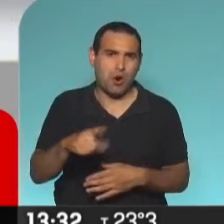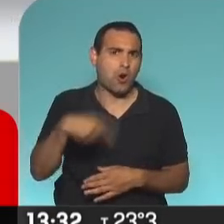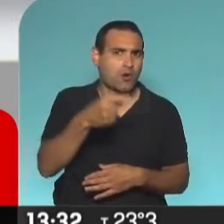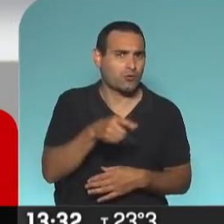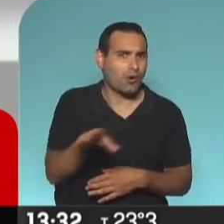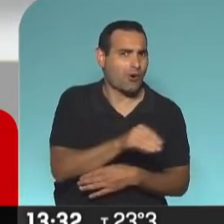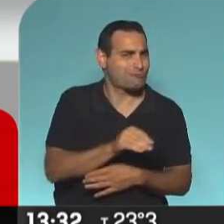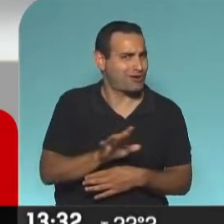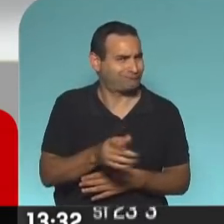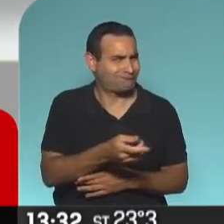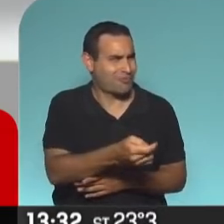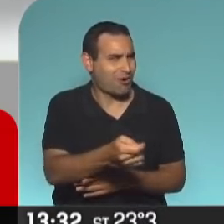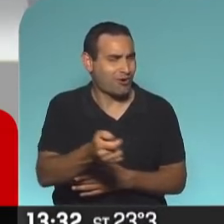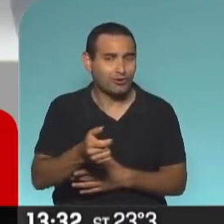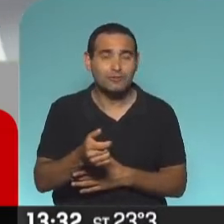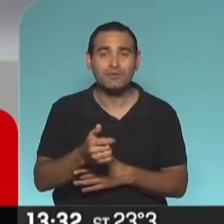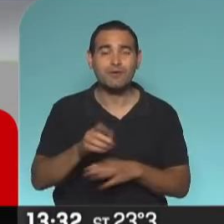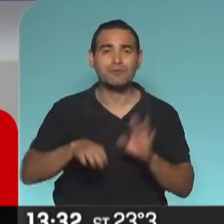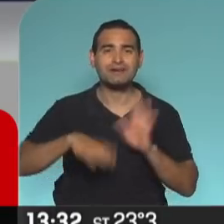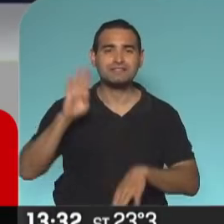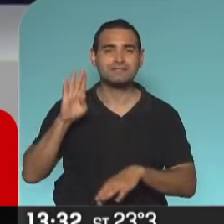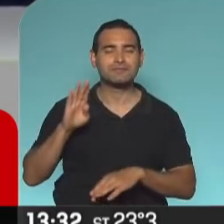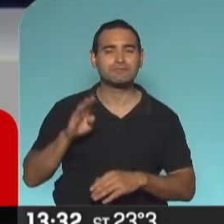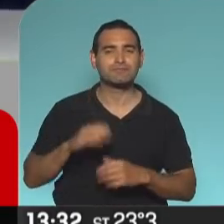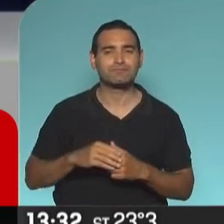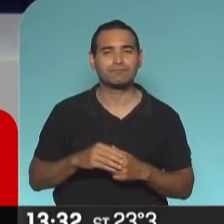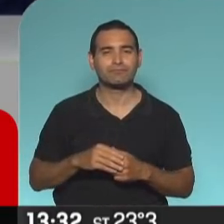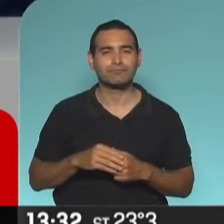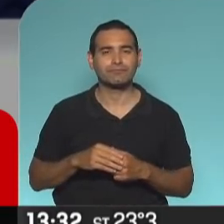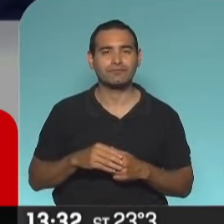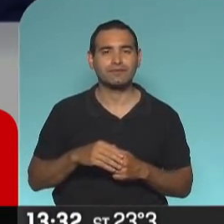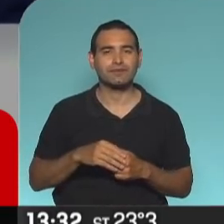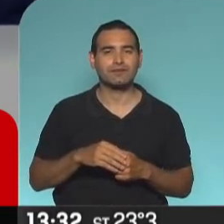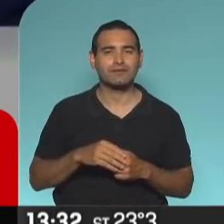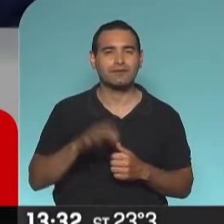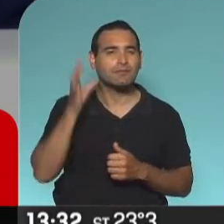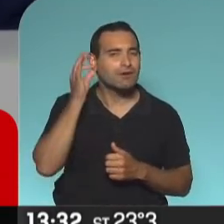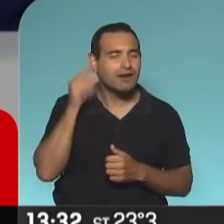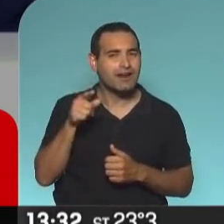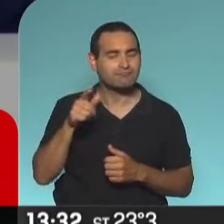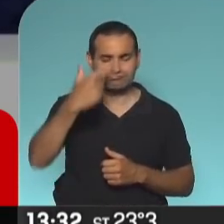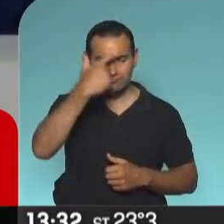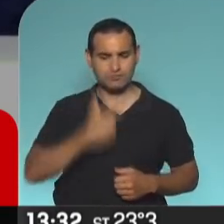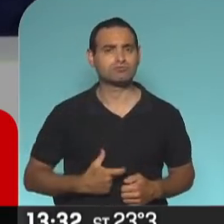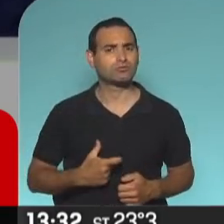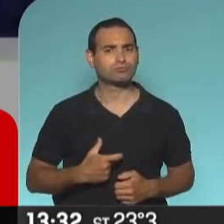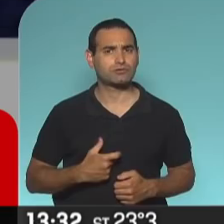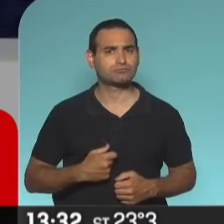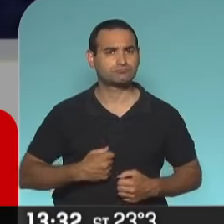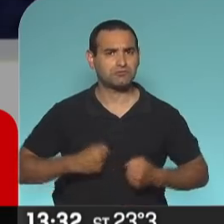hacer. Pero por sobre todas las cosas, lo que tenía Alejandro era personalidad.